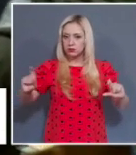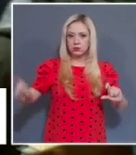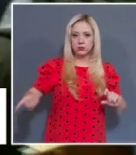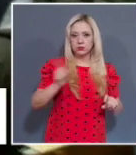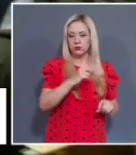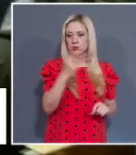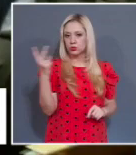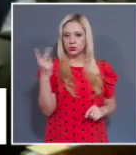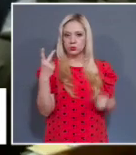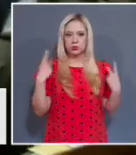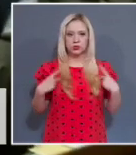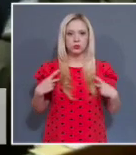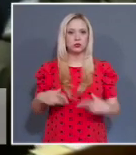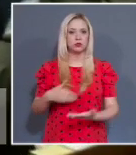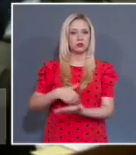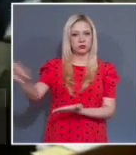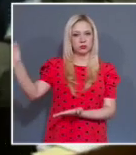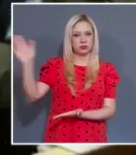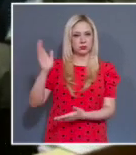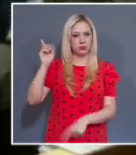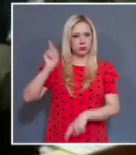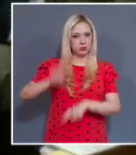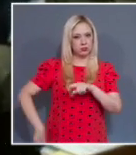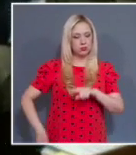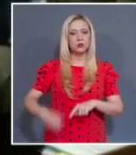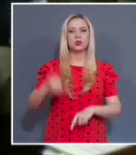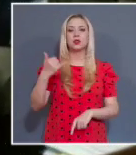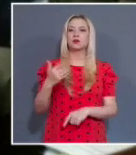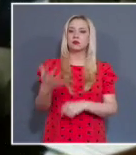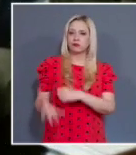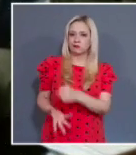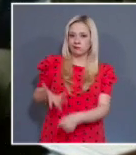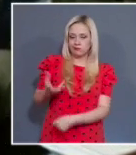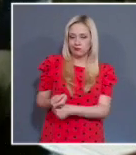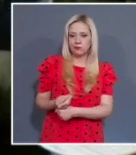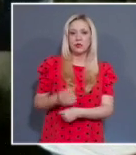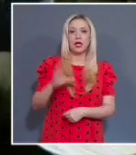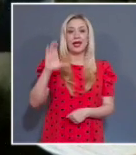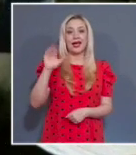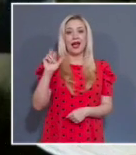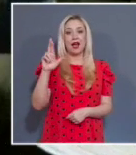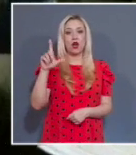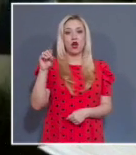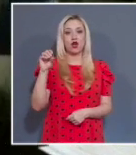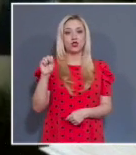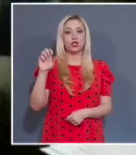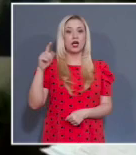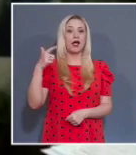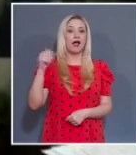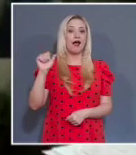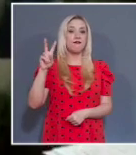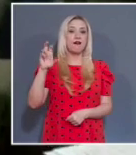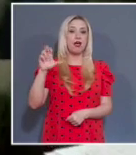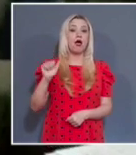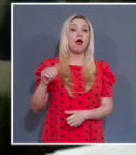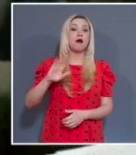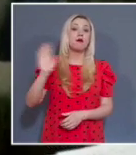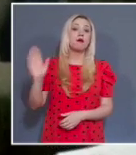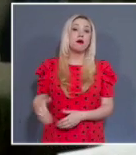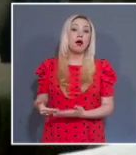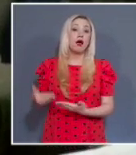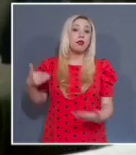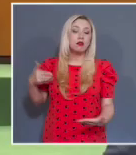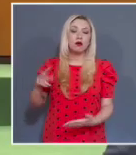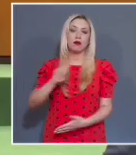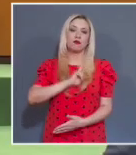indemnizarlas por daño material e inmaterial. Carlos Fernández Gadea murió antes de emitirse la sentencia y su viuda será quien